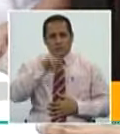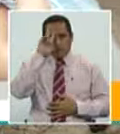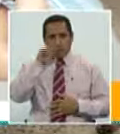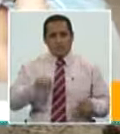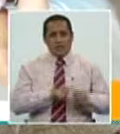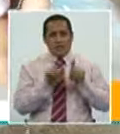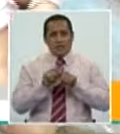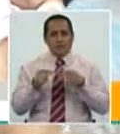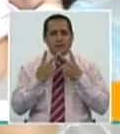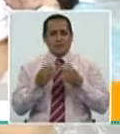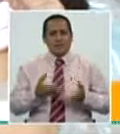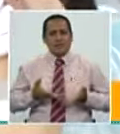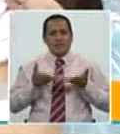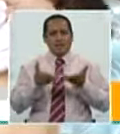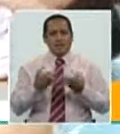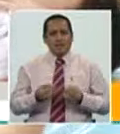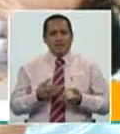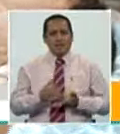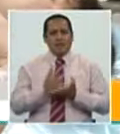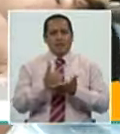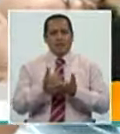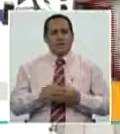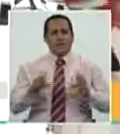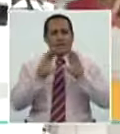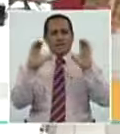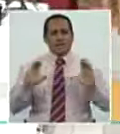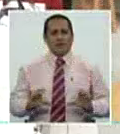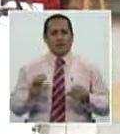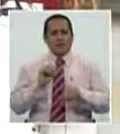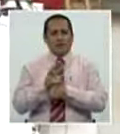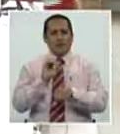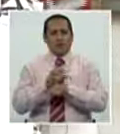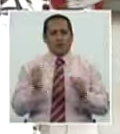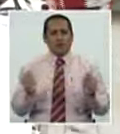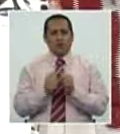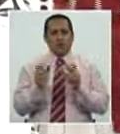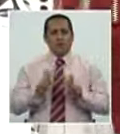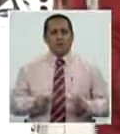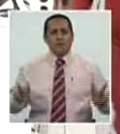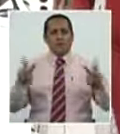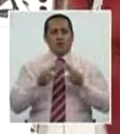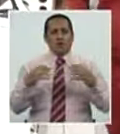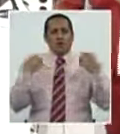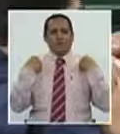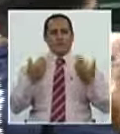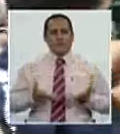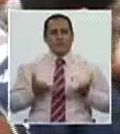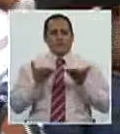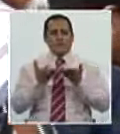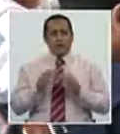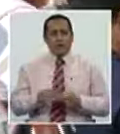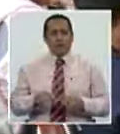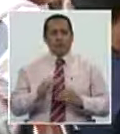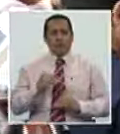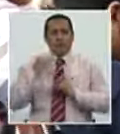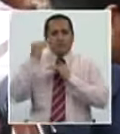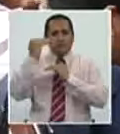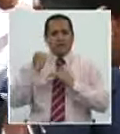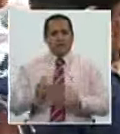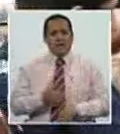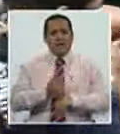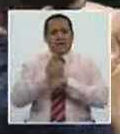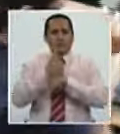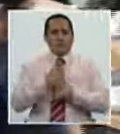país. Además, está facultado para otorgar certificados de capacitación con valor oficial y otorga el título